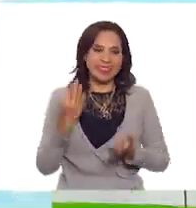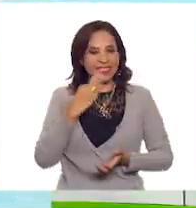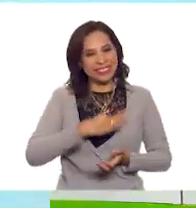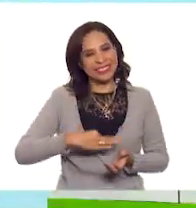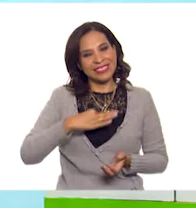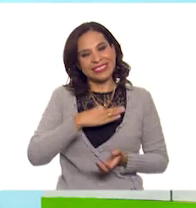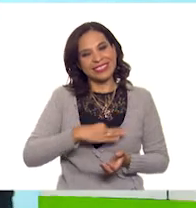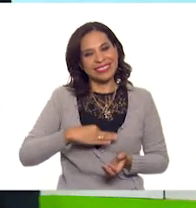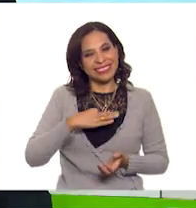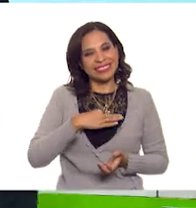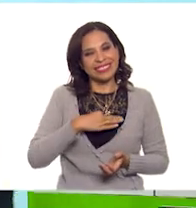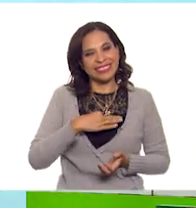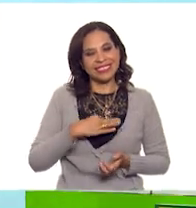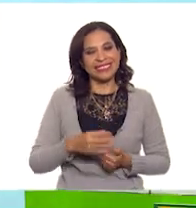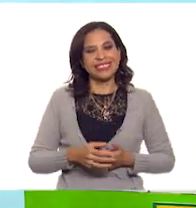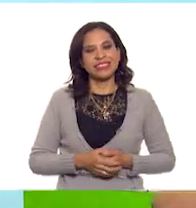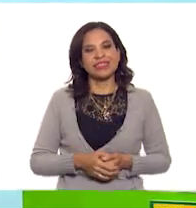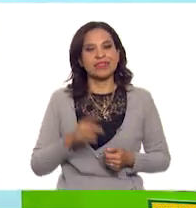feliz.